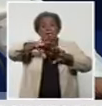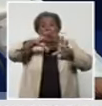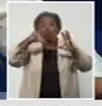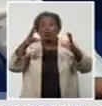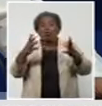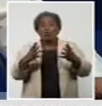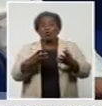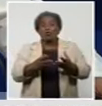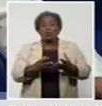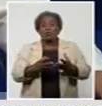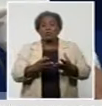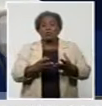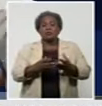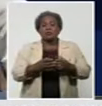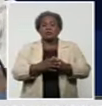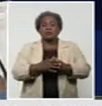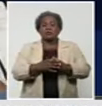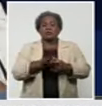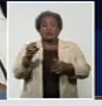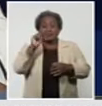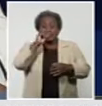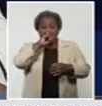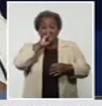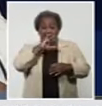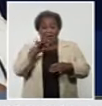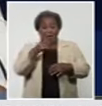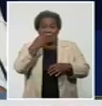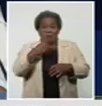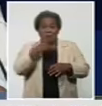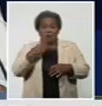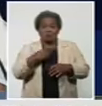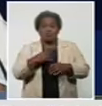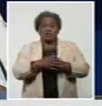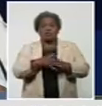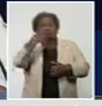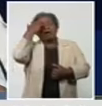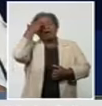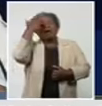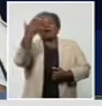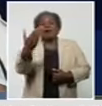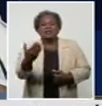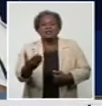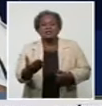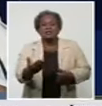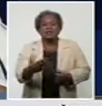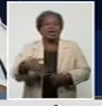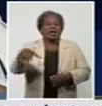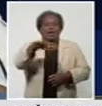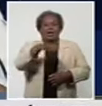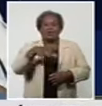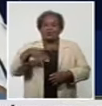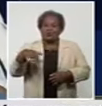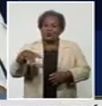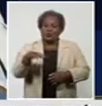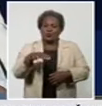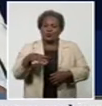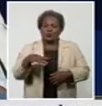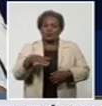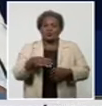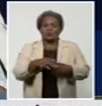No sé, Héctor, ¿qué nos pueda quedar? Así terminamos, doctor, la ronda de preguntas. Bueno, pues agradecerle a todos ustedes,